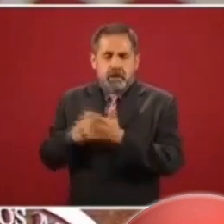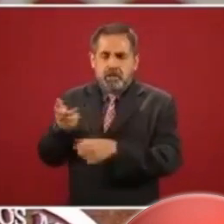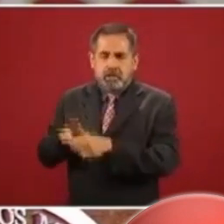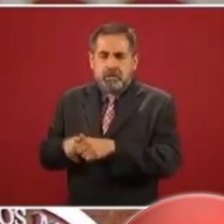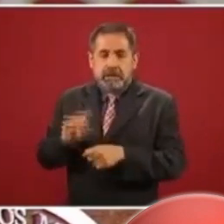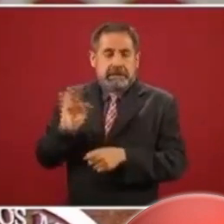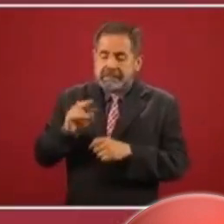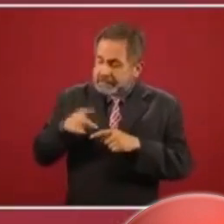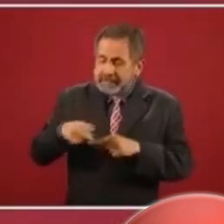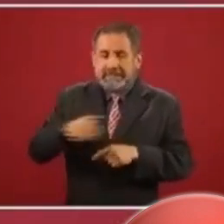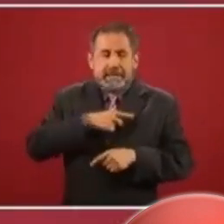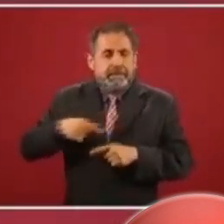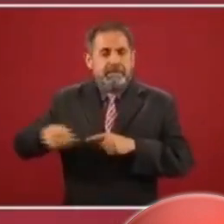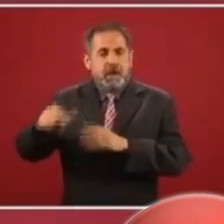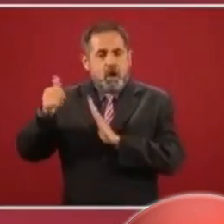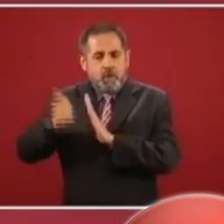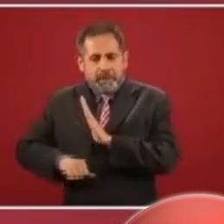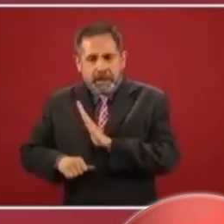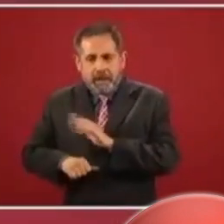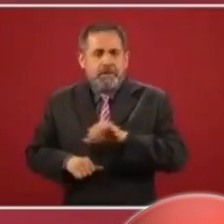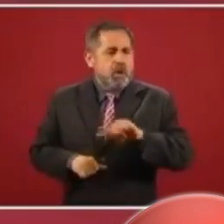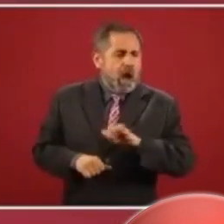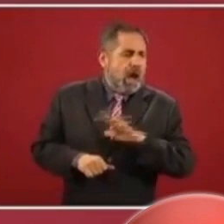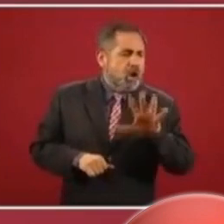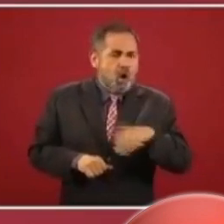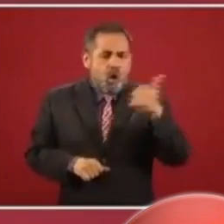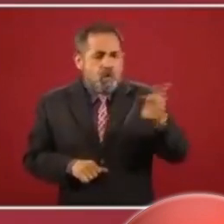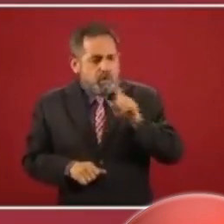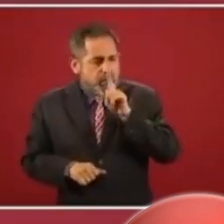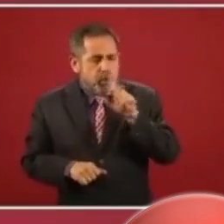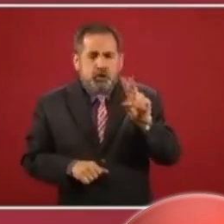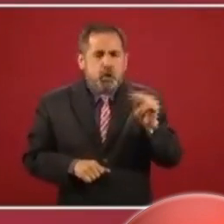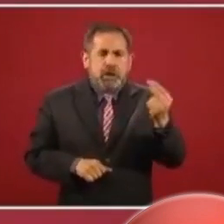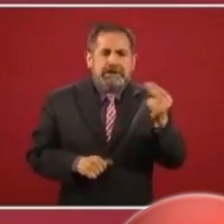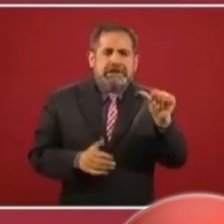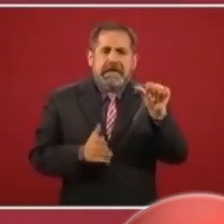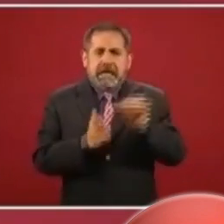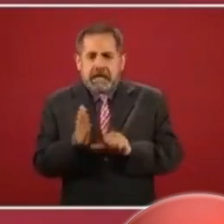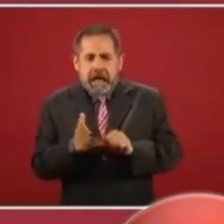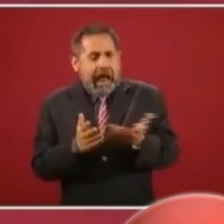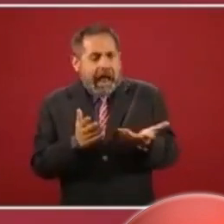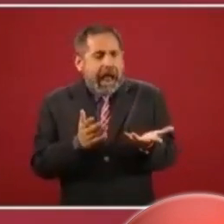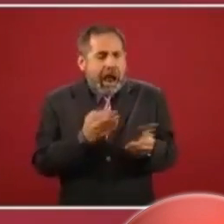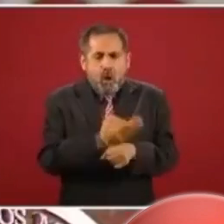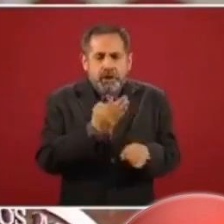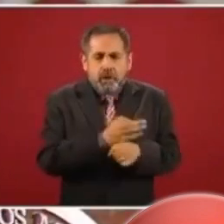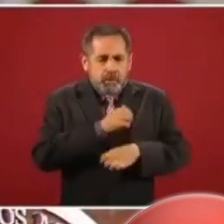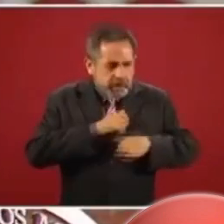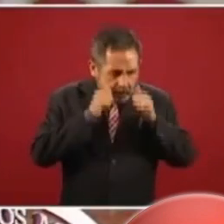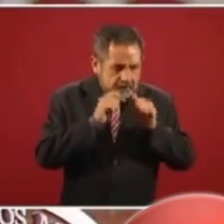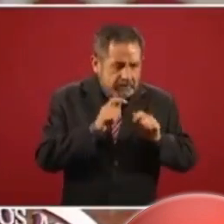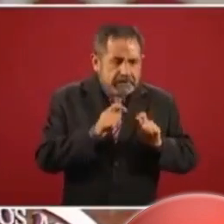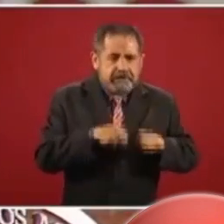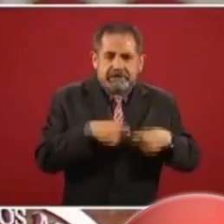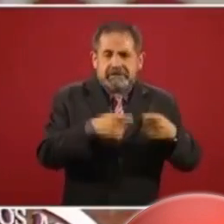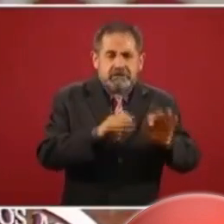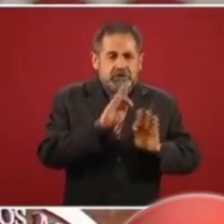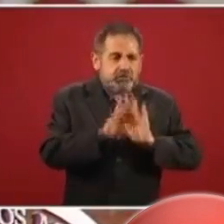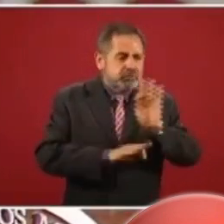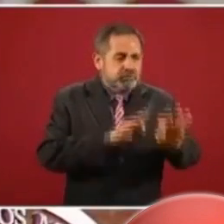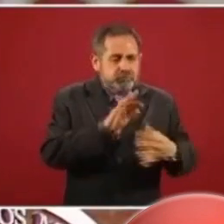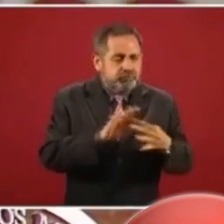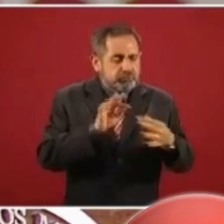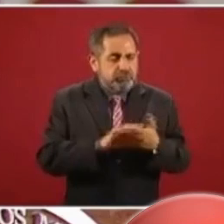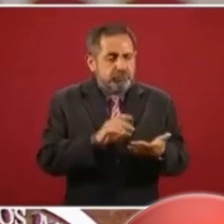tienen que entrar a un quirófano, pero otros tantos pueden resolverse en el primer nivel, y esa es la intención de tener e